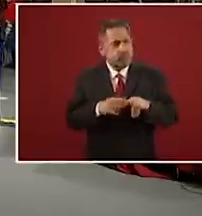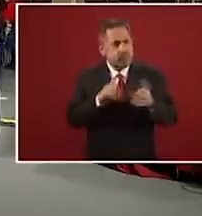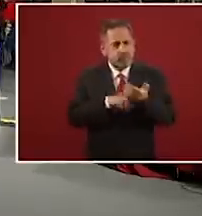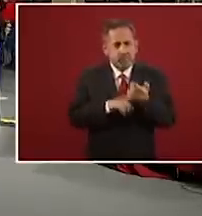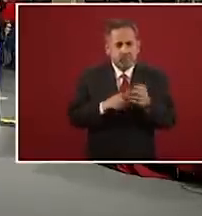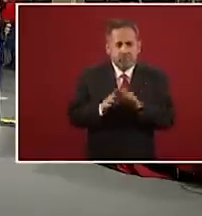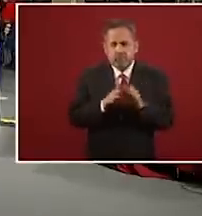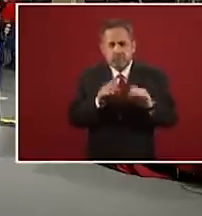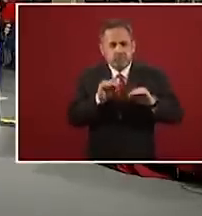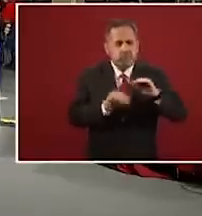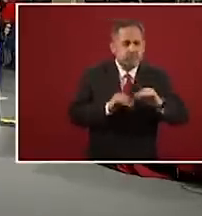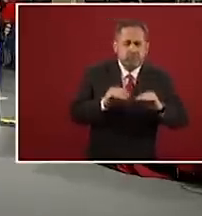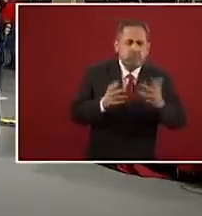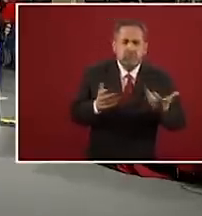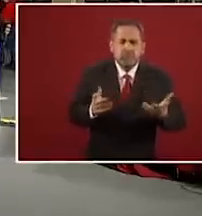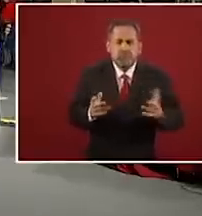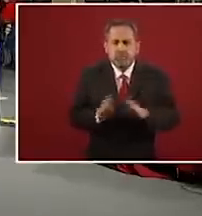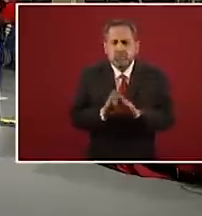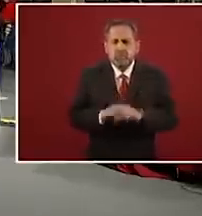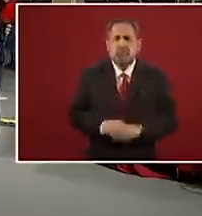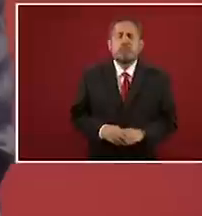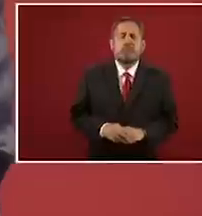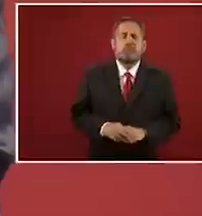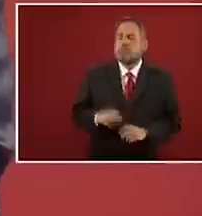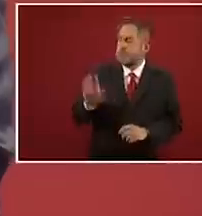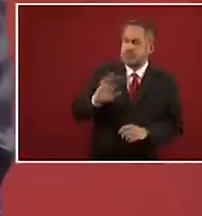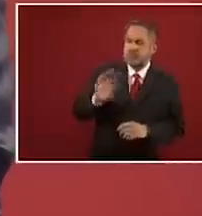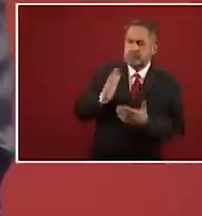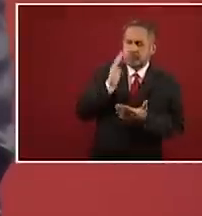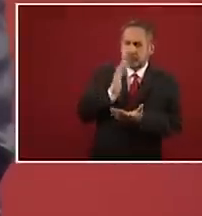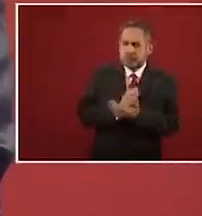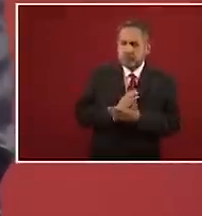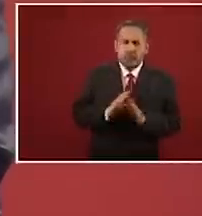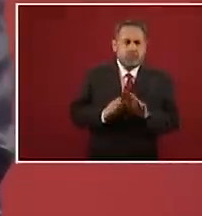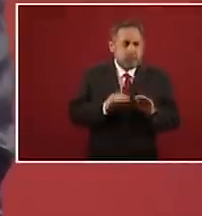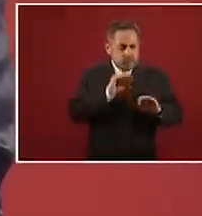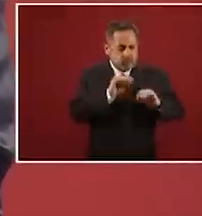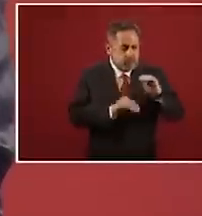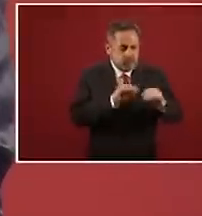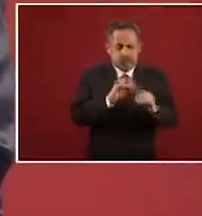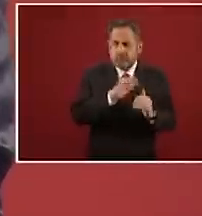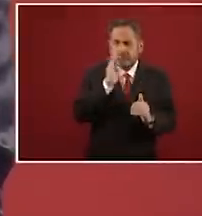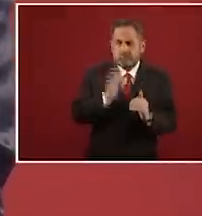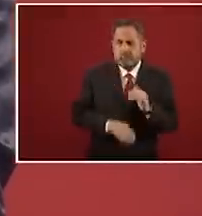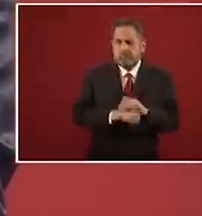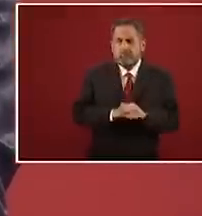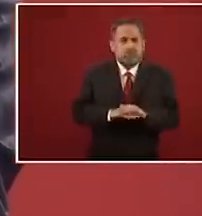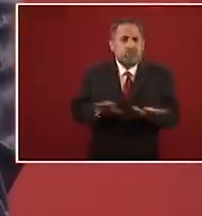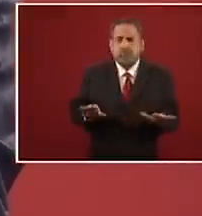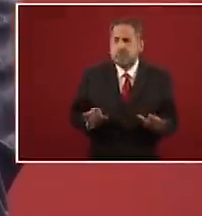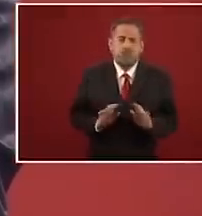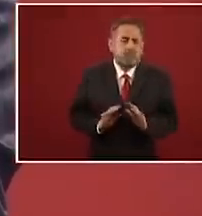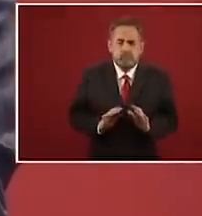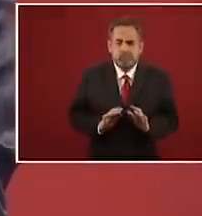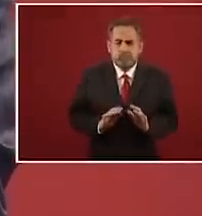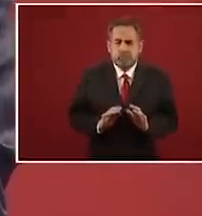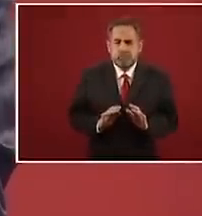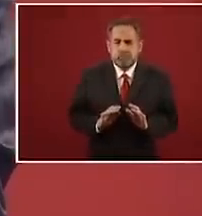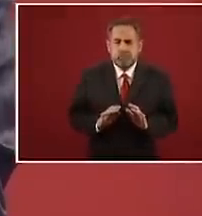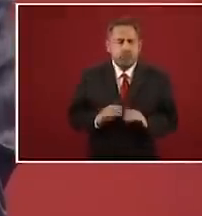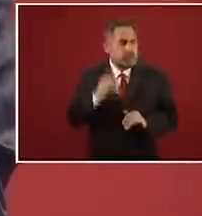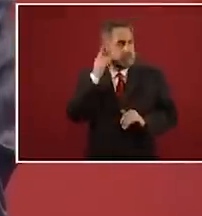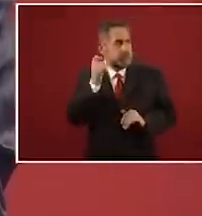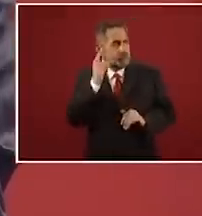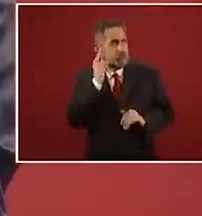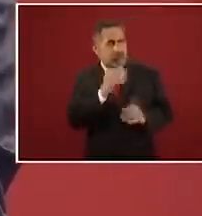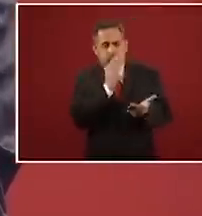parecido? No, porque se termina ya con el mantenimiento en